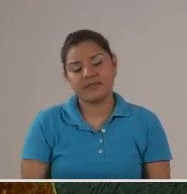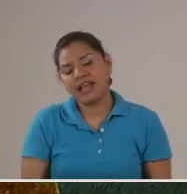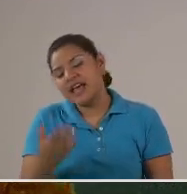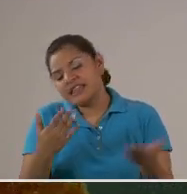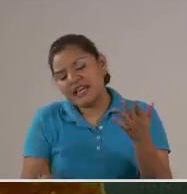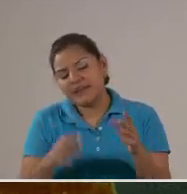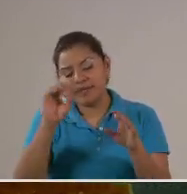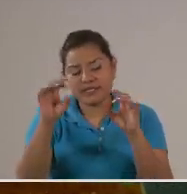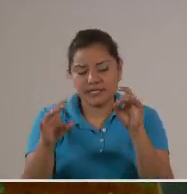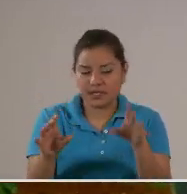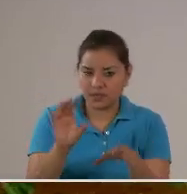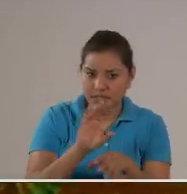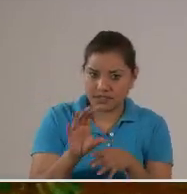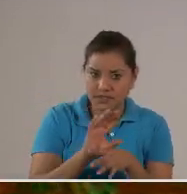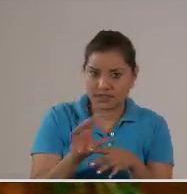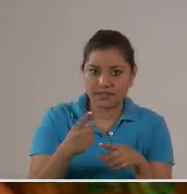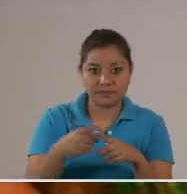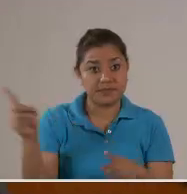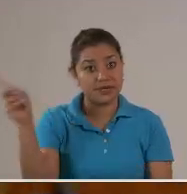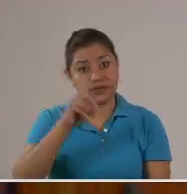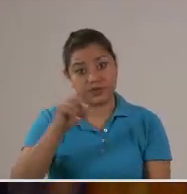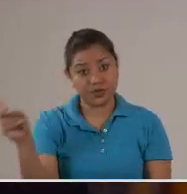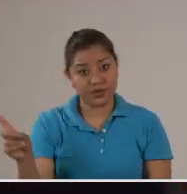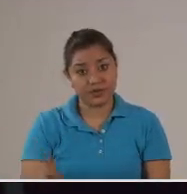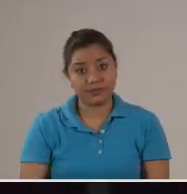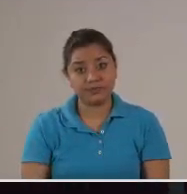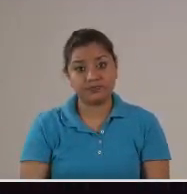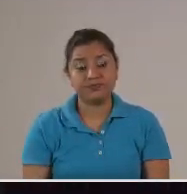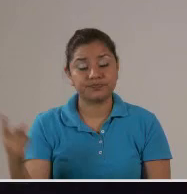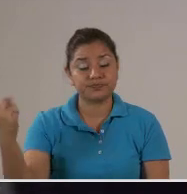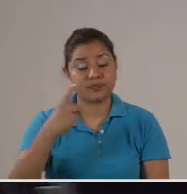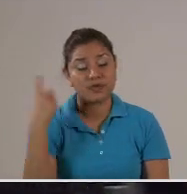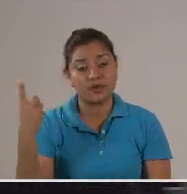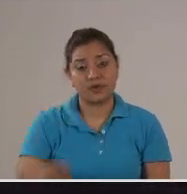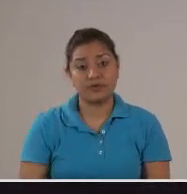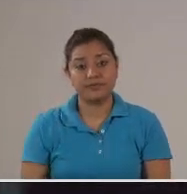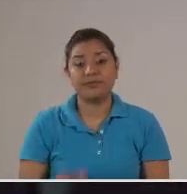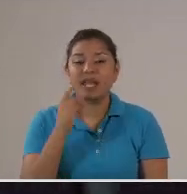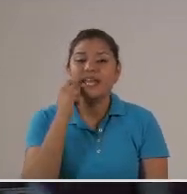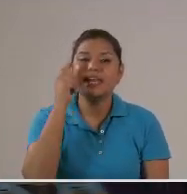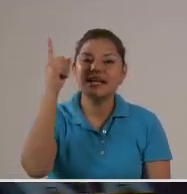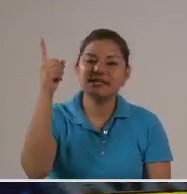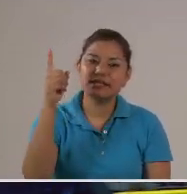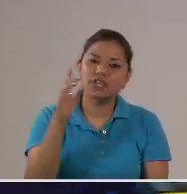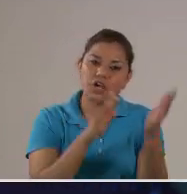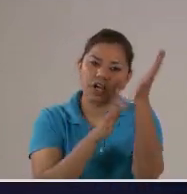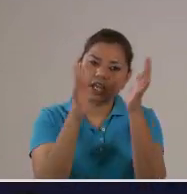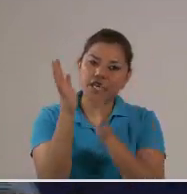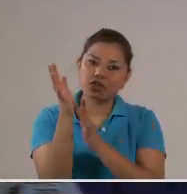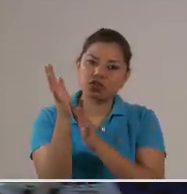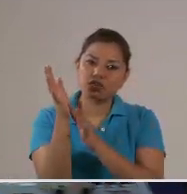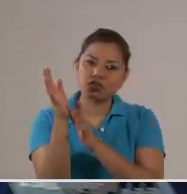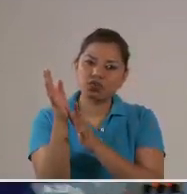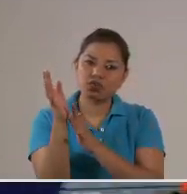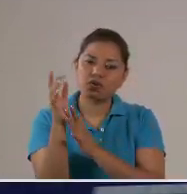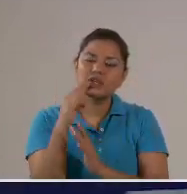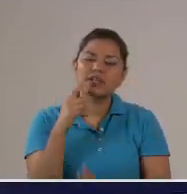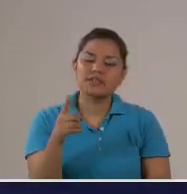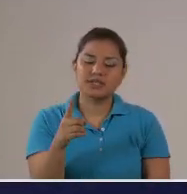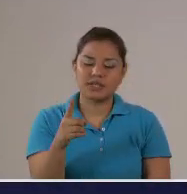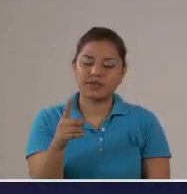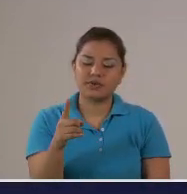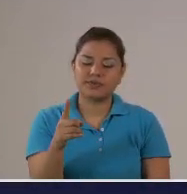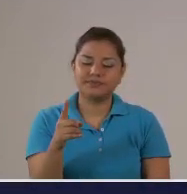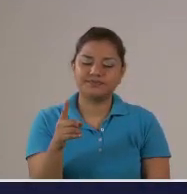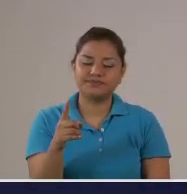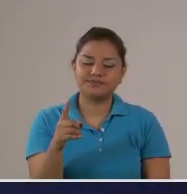otra cosa pero no podemos hacer todo entonces viene señor y dice lindo señor verdad verdad Qué lindo dele